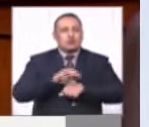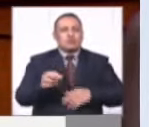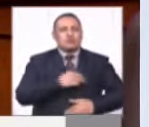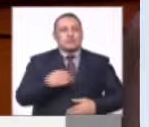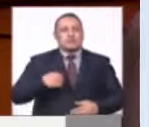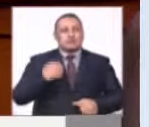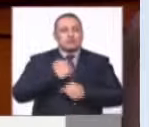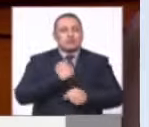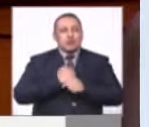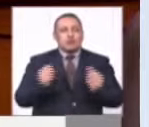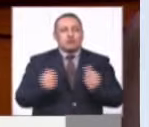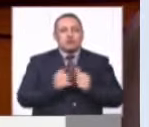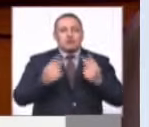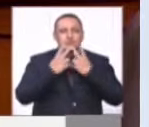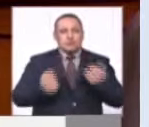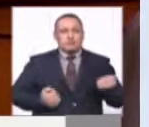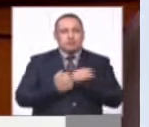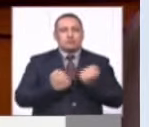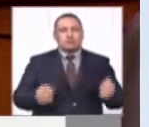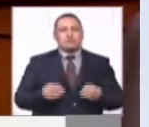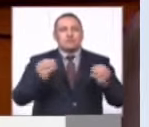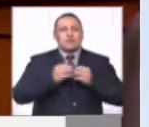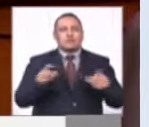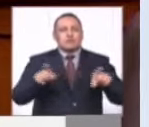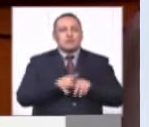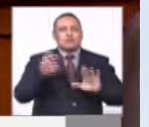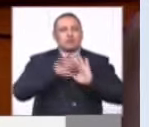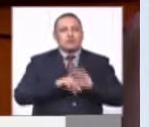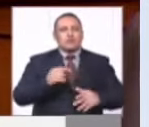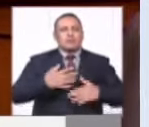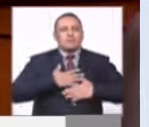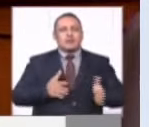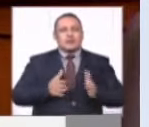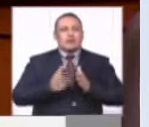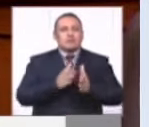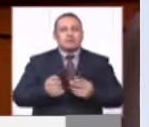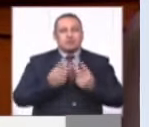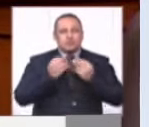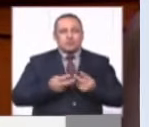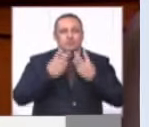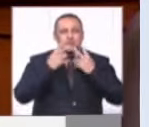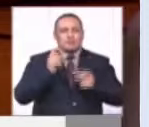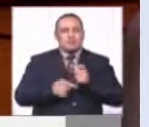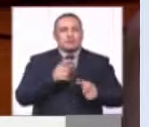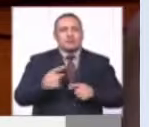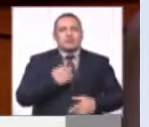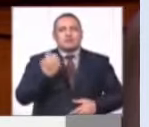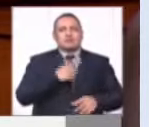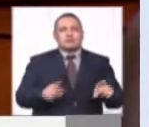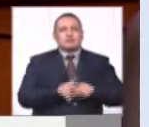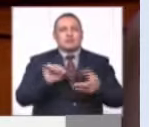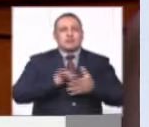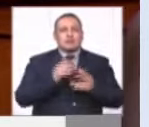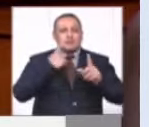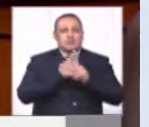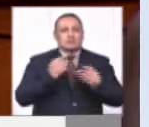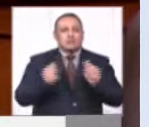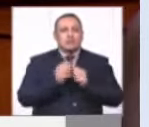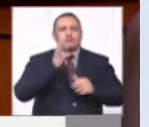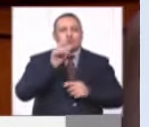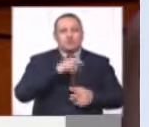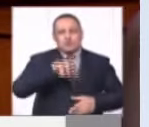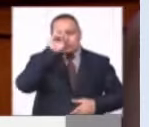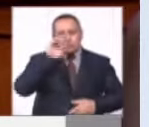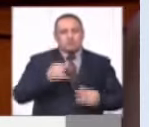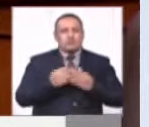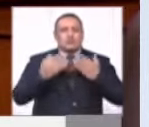de Trabajo a que impulse aún más el programa Mi Carrera, porque está orientada a la gente joven, que son el presente y futuro de nuestro